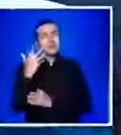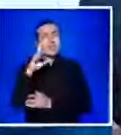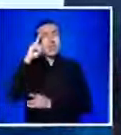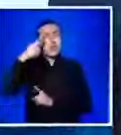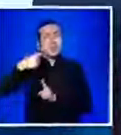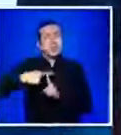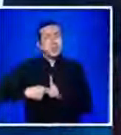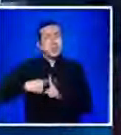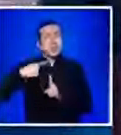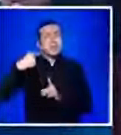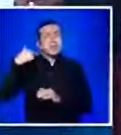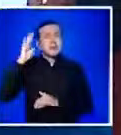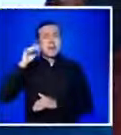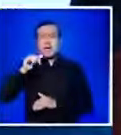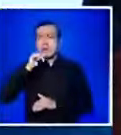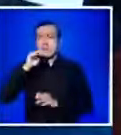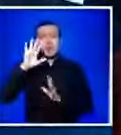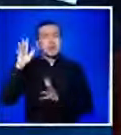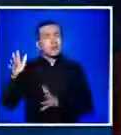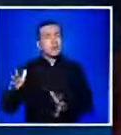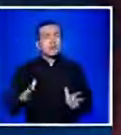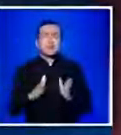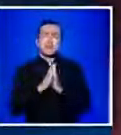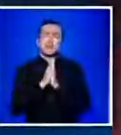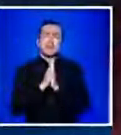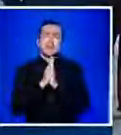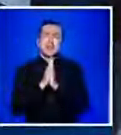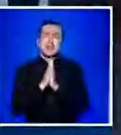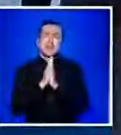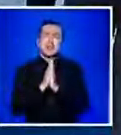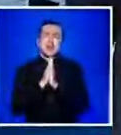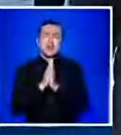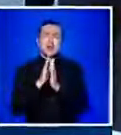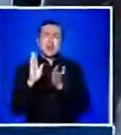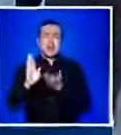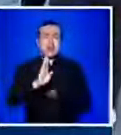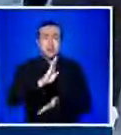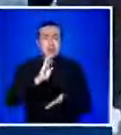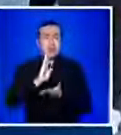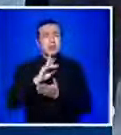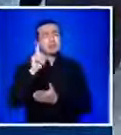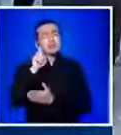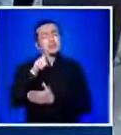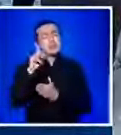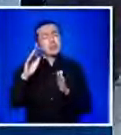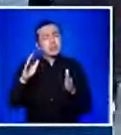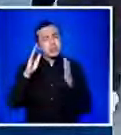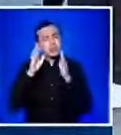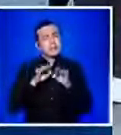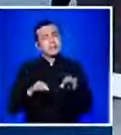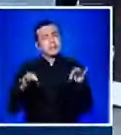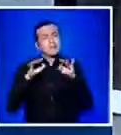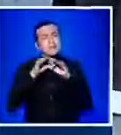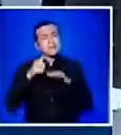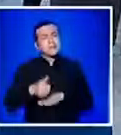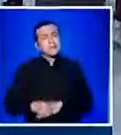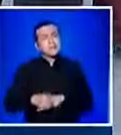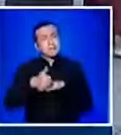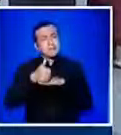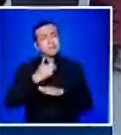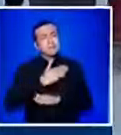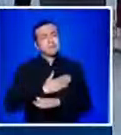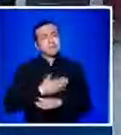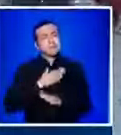mes y más sin agua y, por favor, lo único que le solicitamos a este barrio es que nos den atención en las autoridades. Por